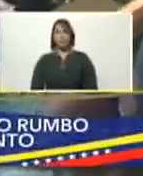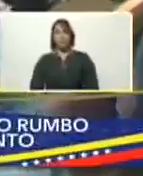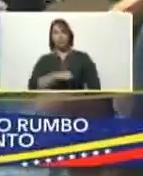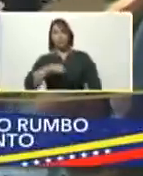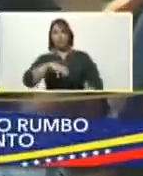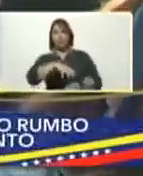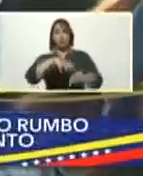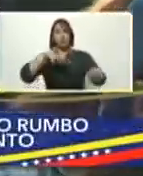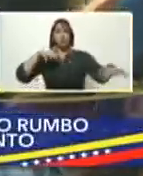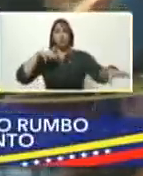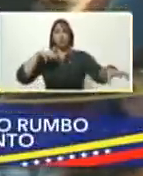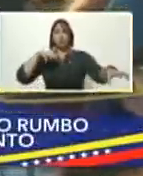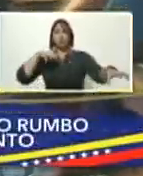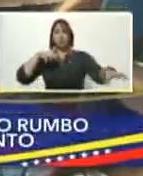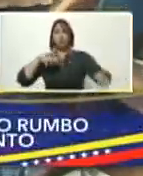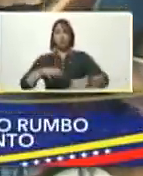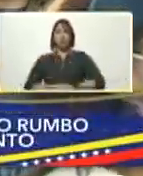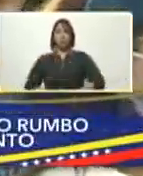Somos millones